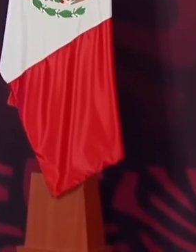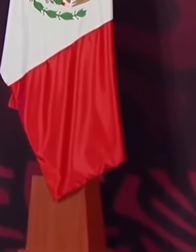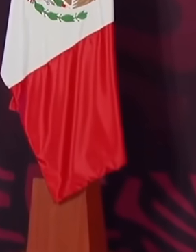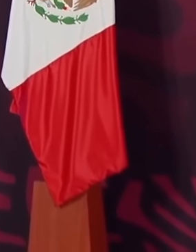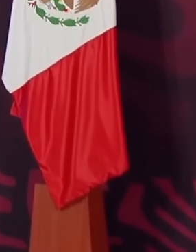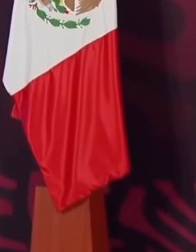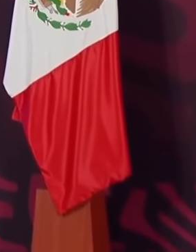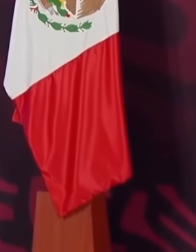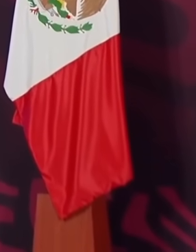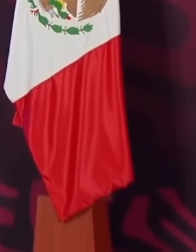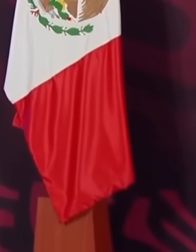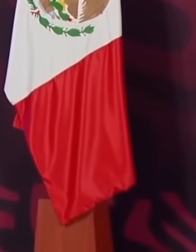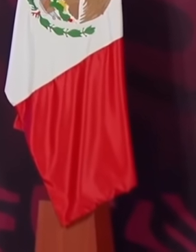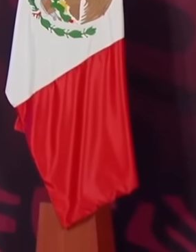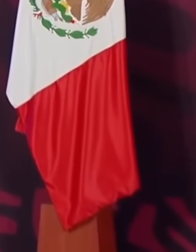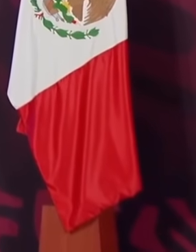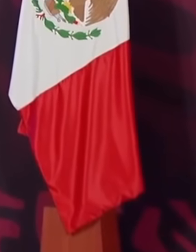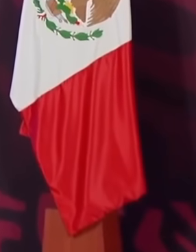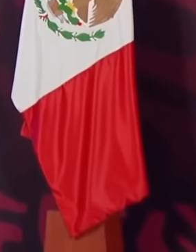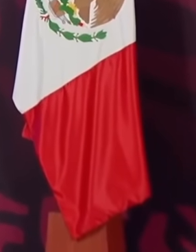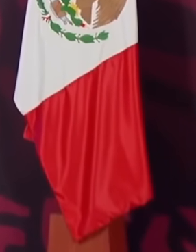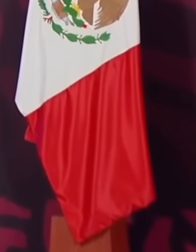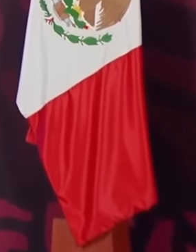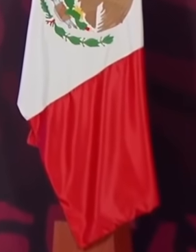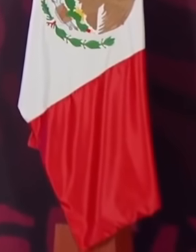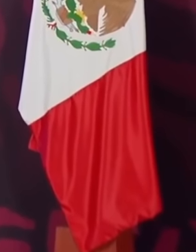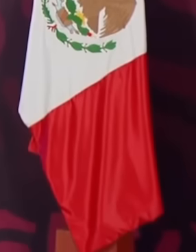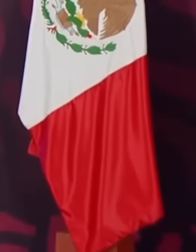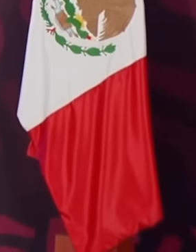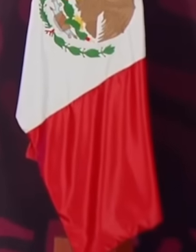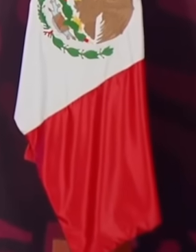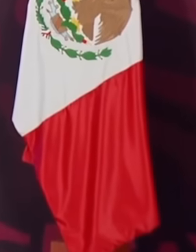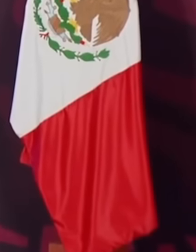de pérdida de valores.